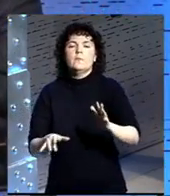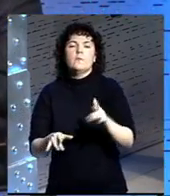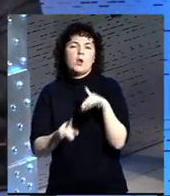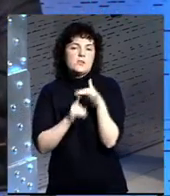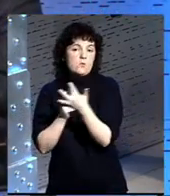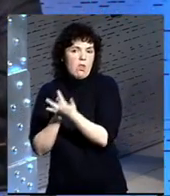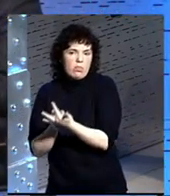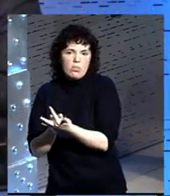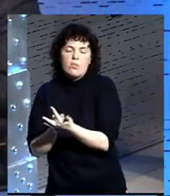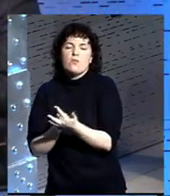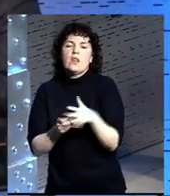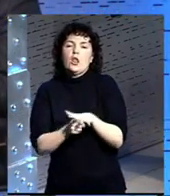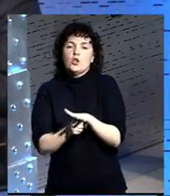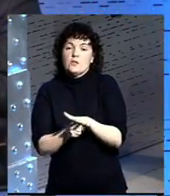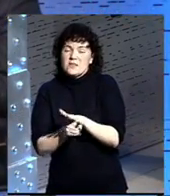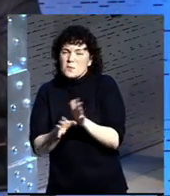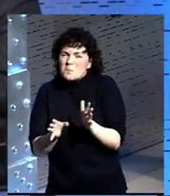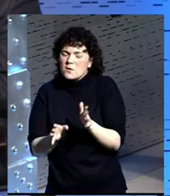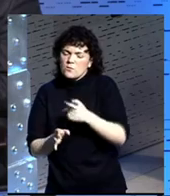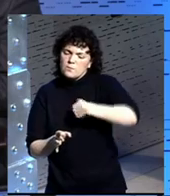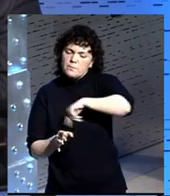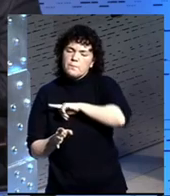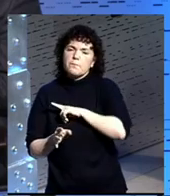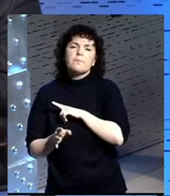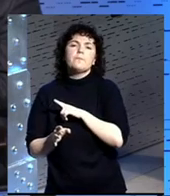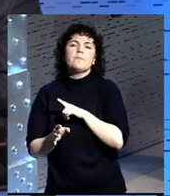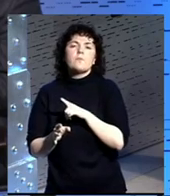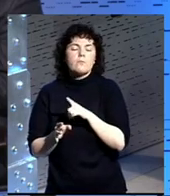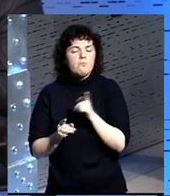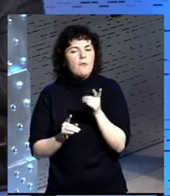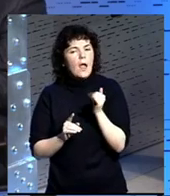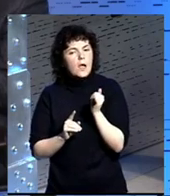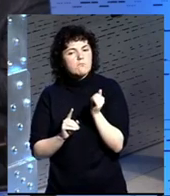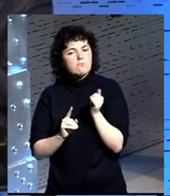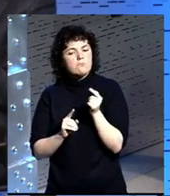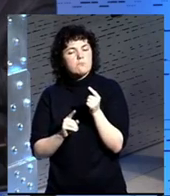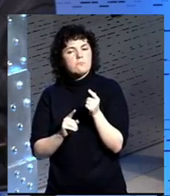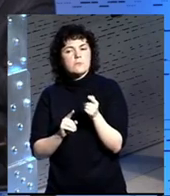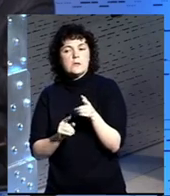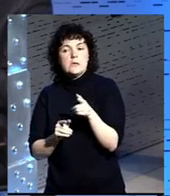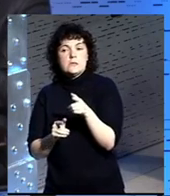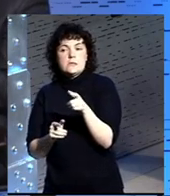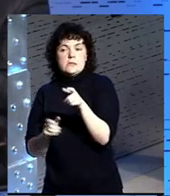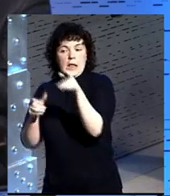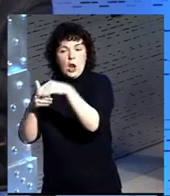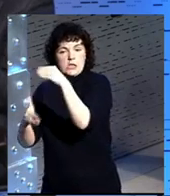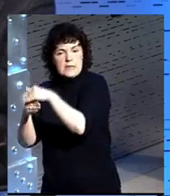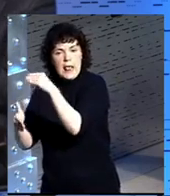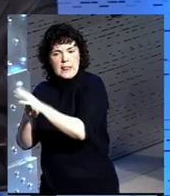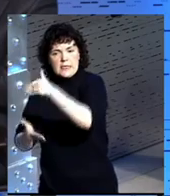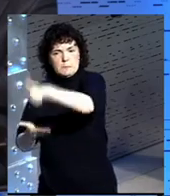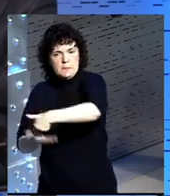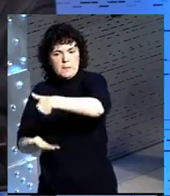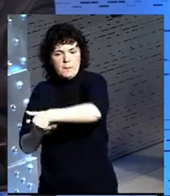situación contextual. Pero en cambio sí que nos hemos encontrado con que los que nos han contextualizado son los clientes. Y